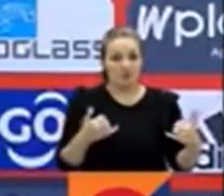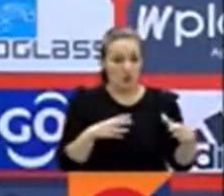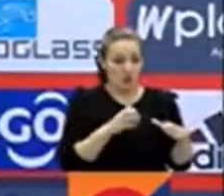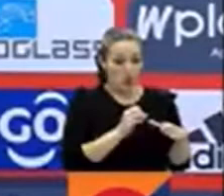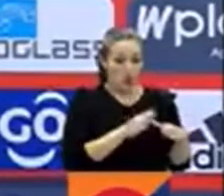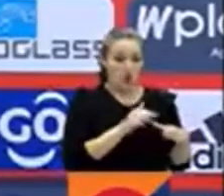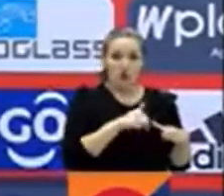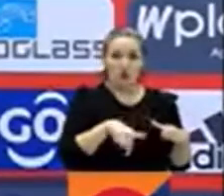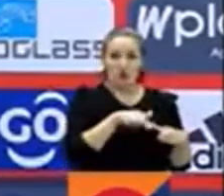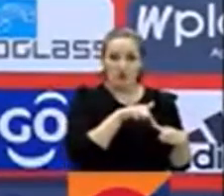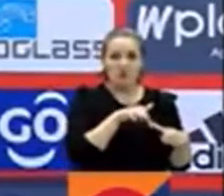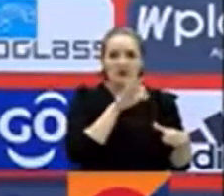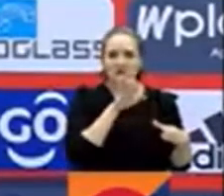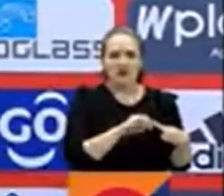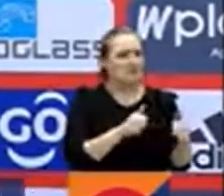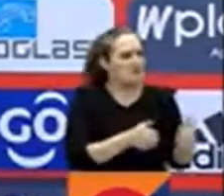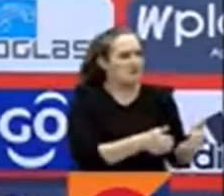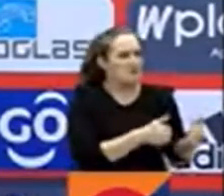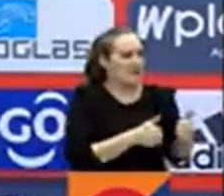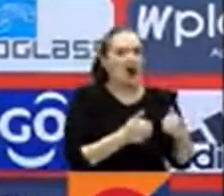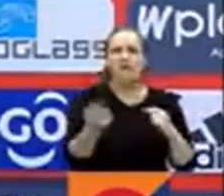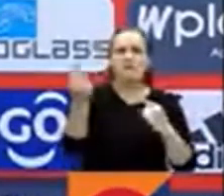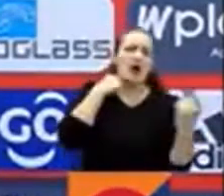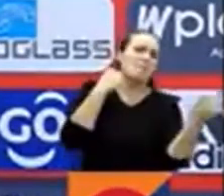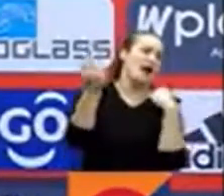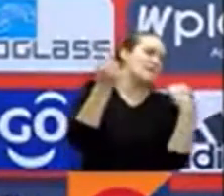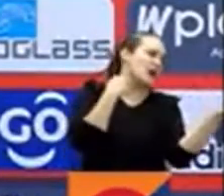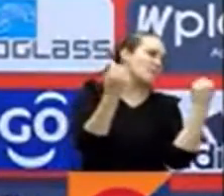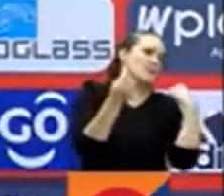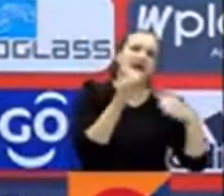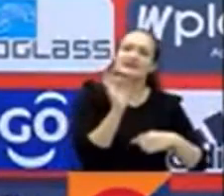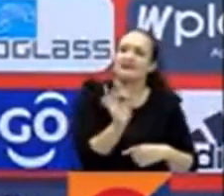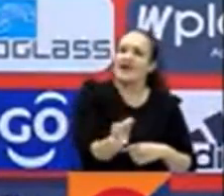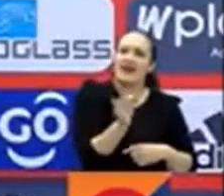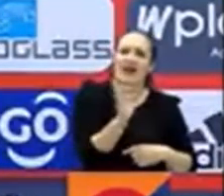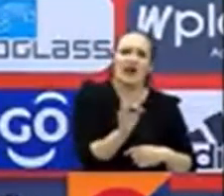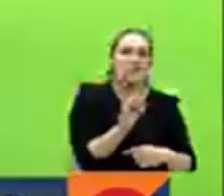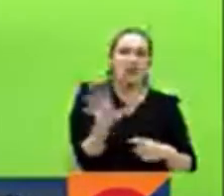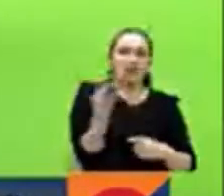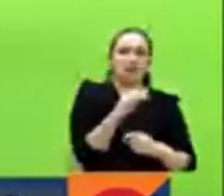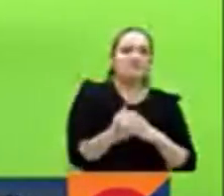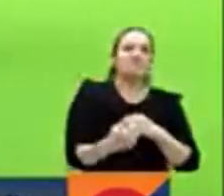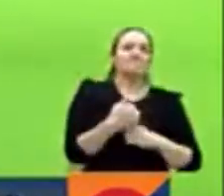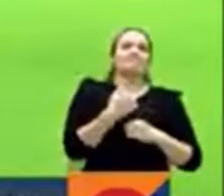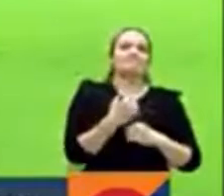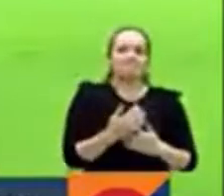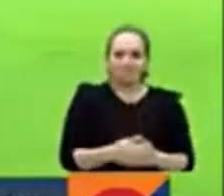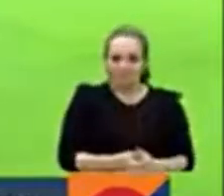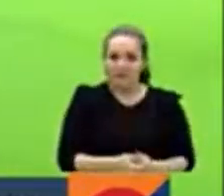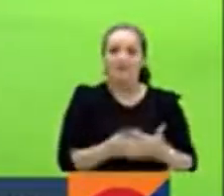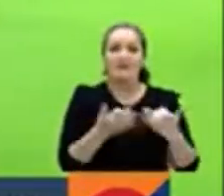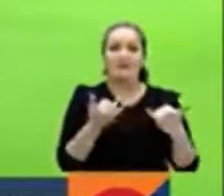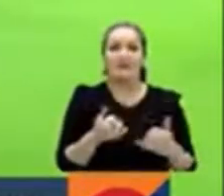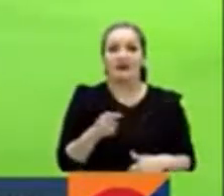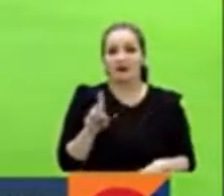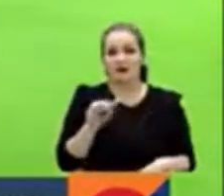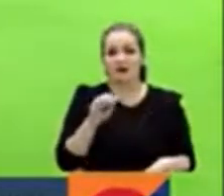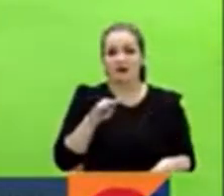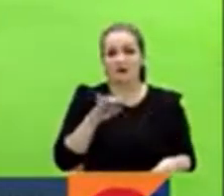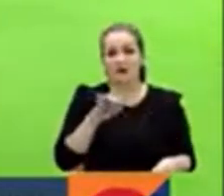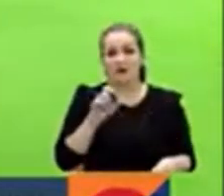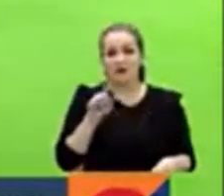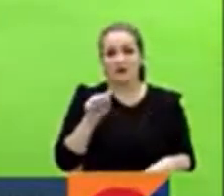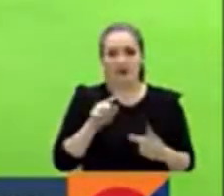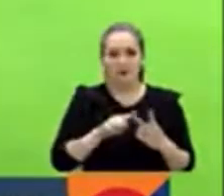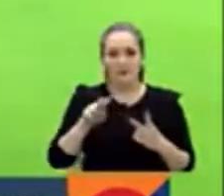en entredicho, de afuera siempre nos van a criticar y vamos a estar al filo de la navaja, como se dice. Sambuesa y Vaca volvieron a festejar un